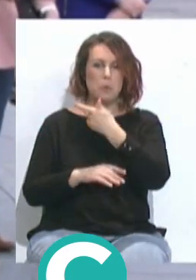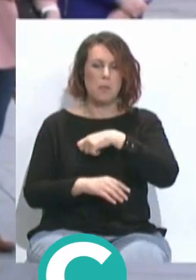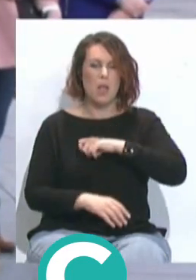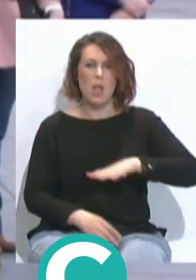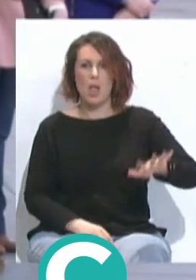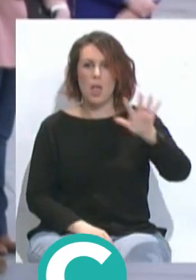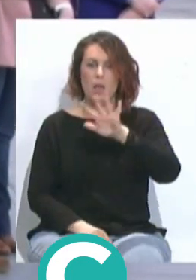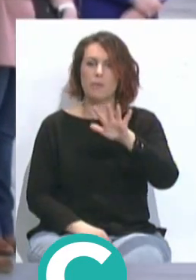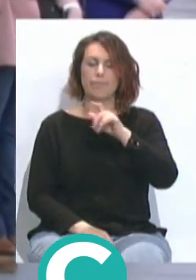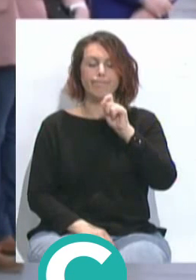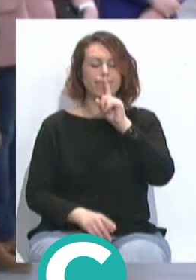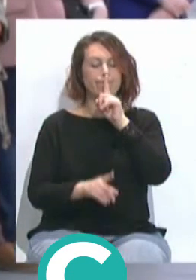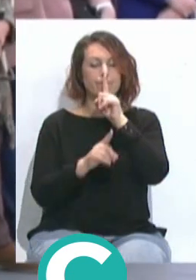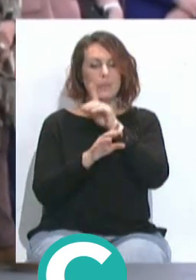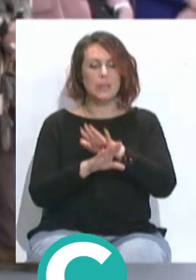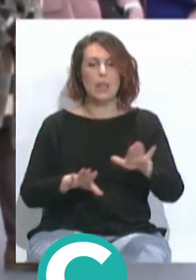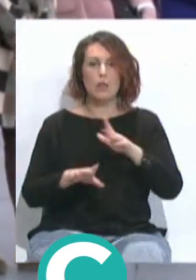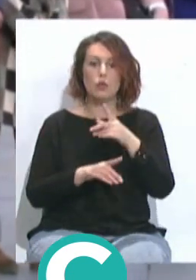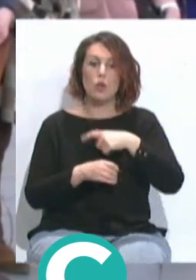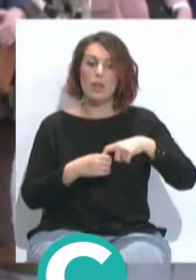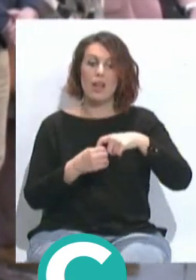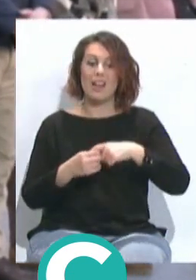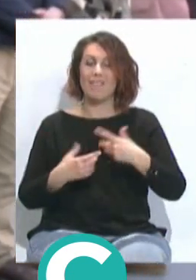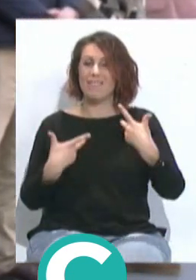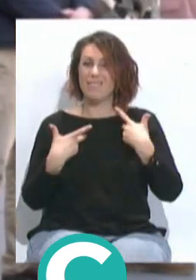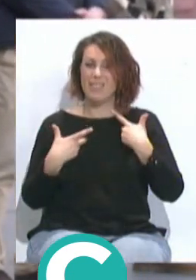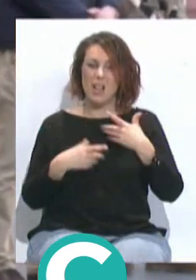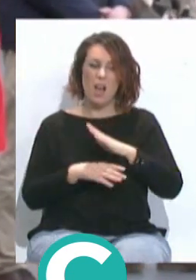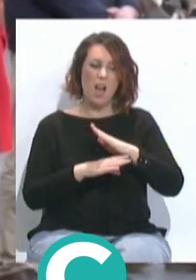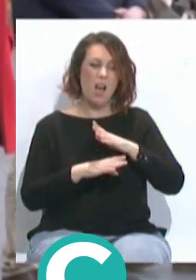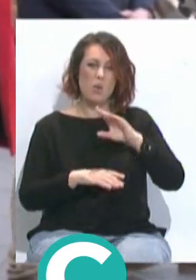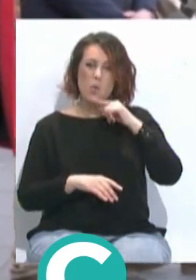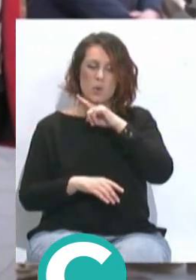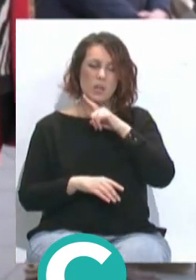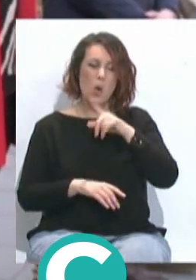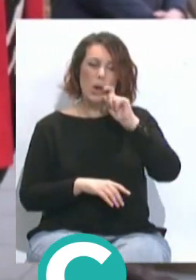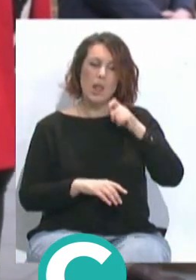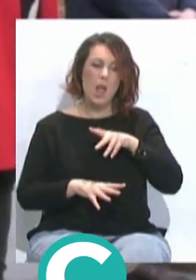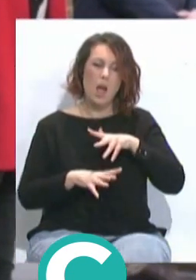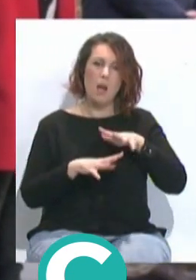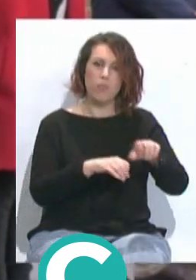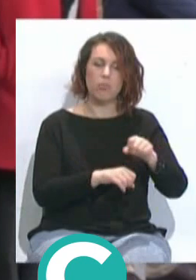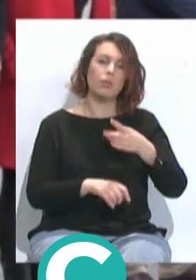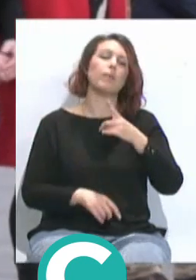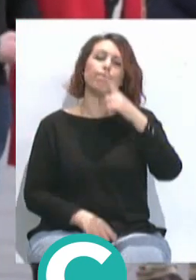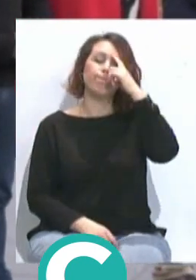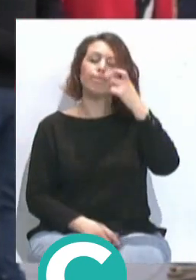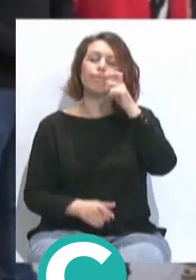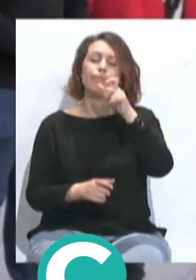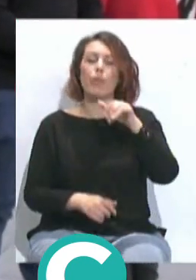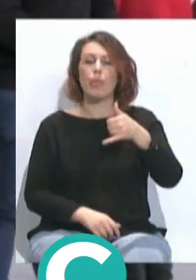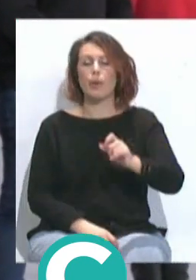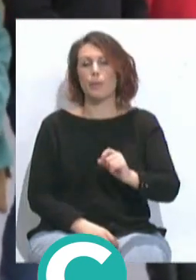España. Minutos de silencio en solidaridad con las víctimas del ataque ruso a Ucrania y un especial recuerdo a la población más